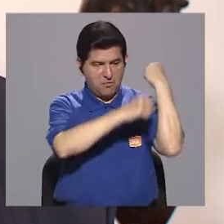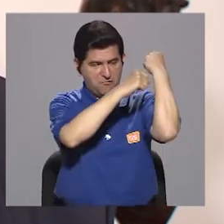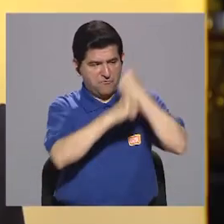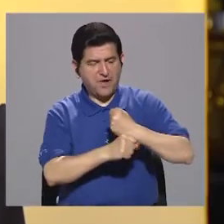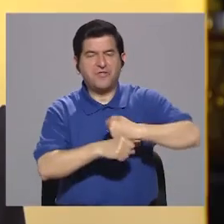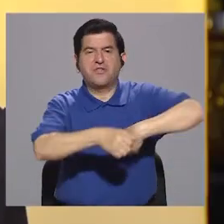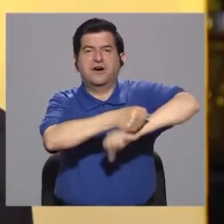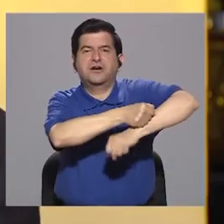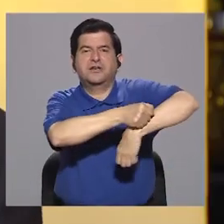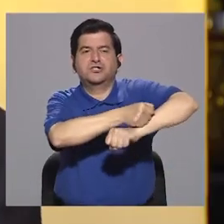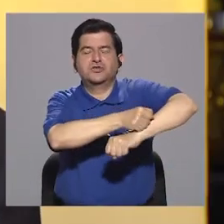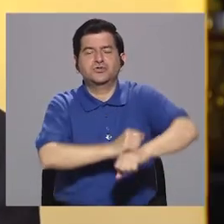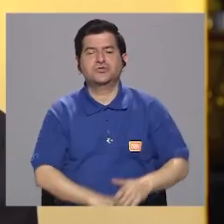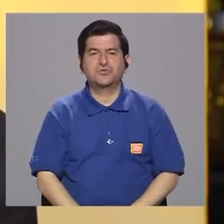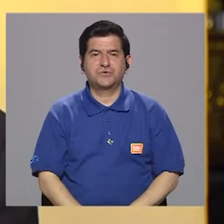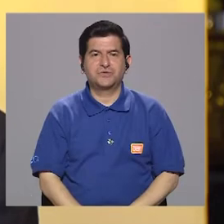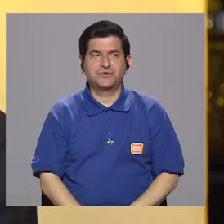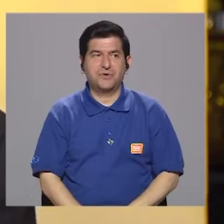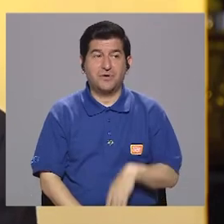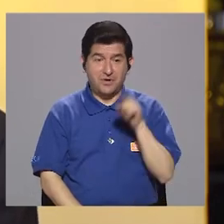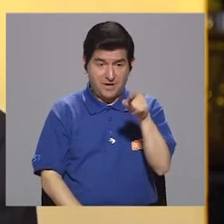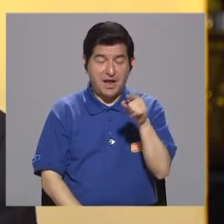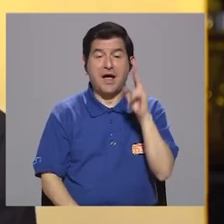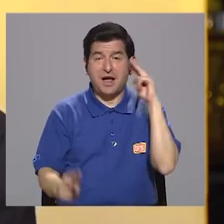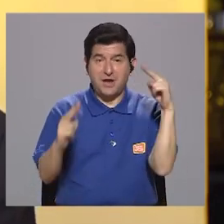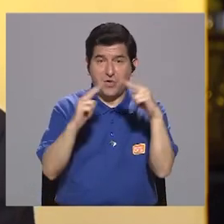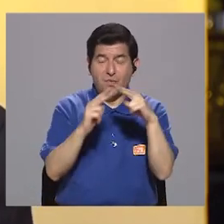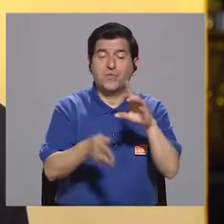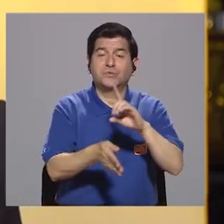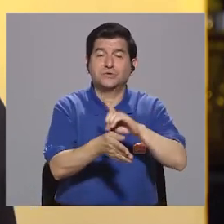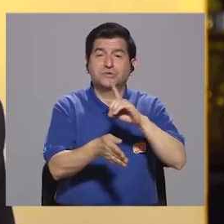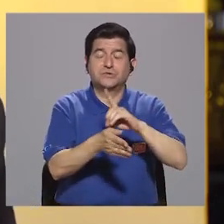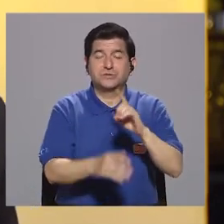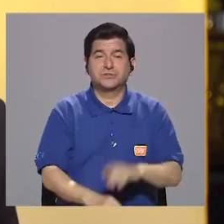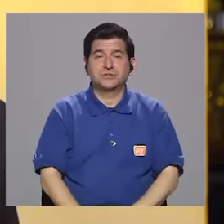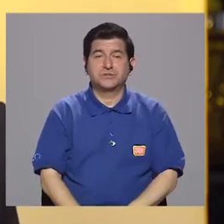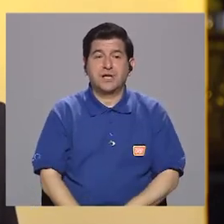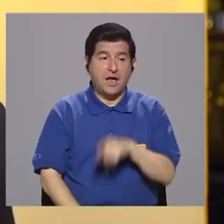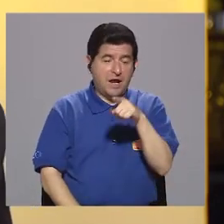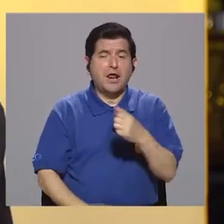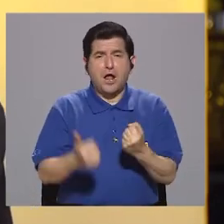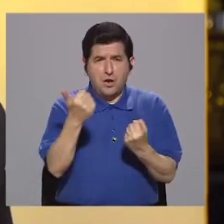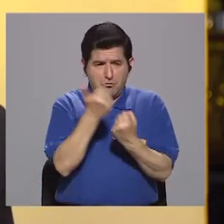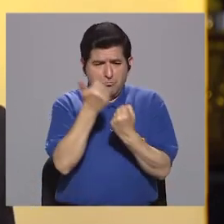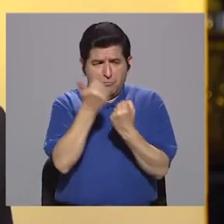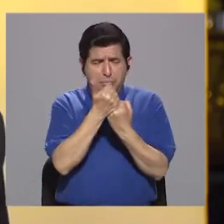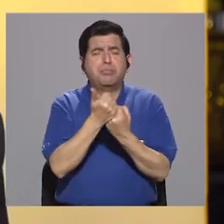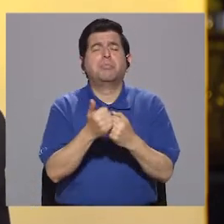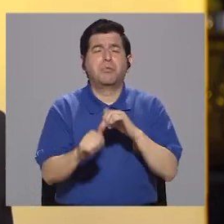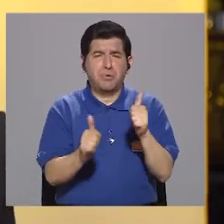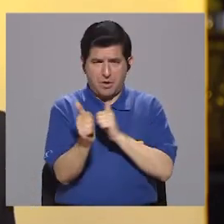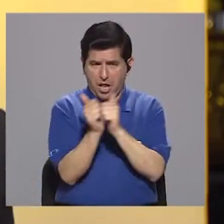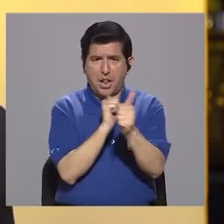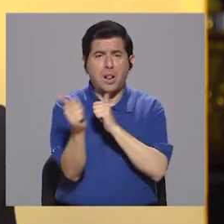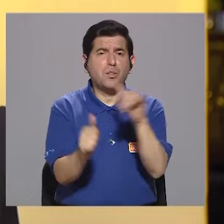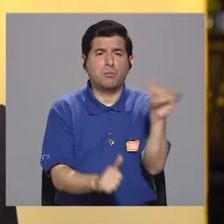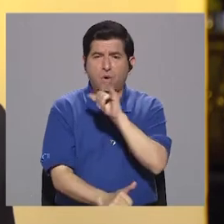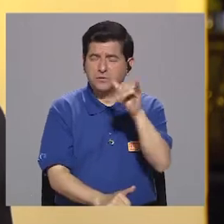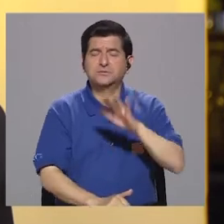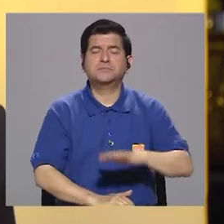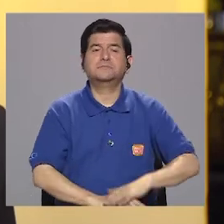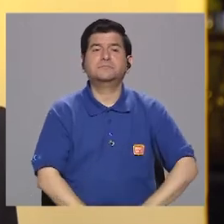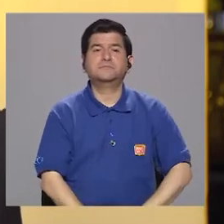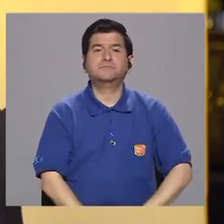Fútbol. Y en esos ajedrezos deportivos conoció al doctor, que era muy aficionado al deporte también. Así es.